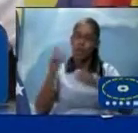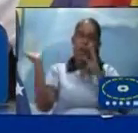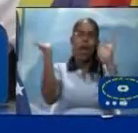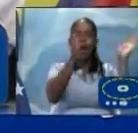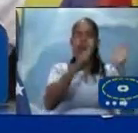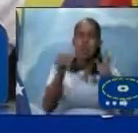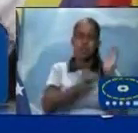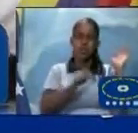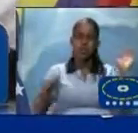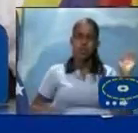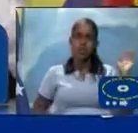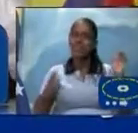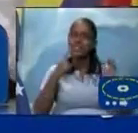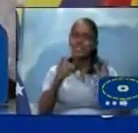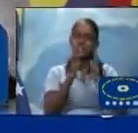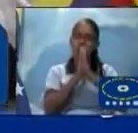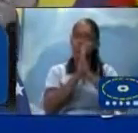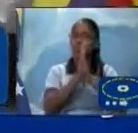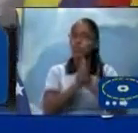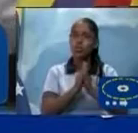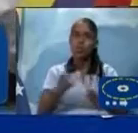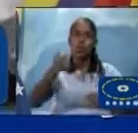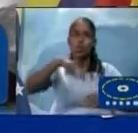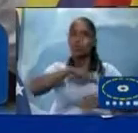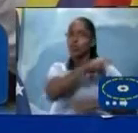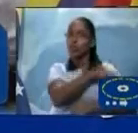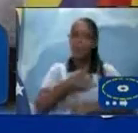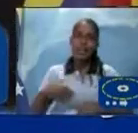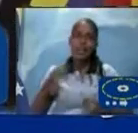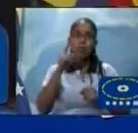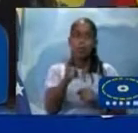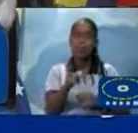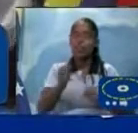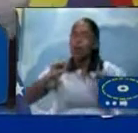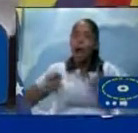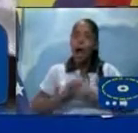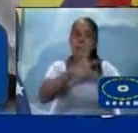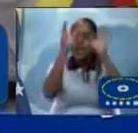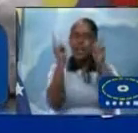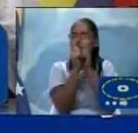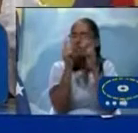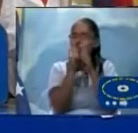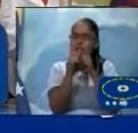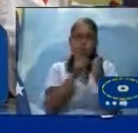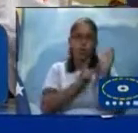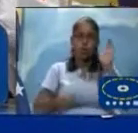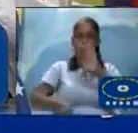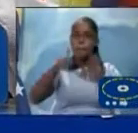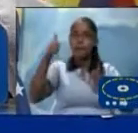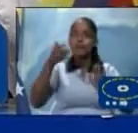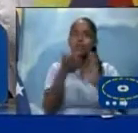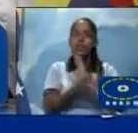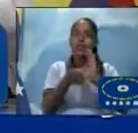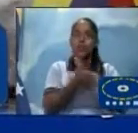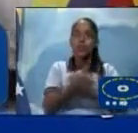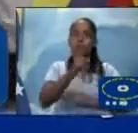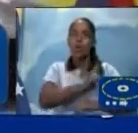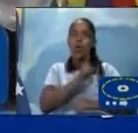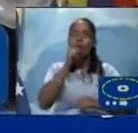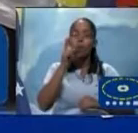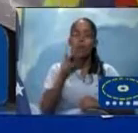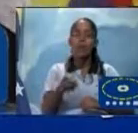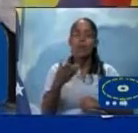aire, Señor. Dinos. Nosotros queremos que nos aclares un poquito más acerca